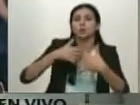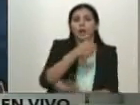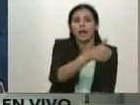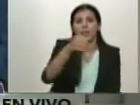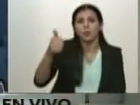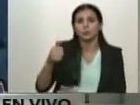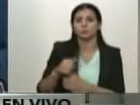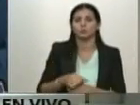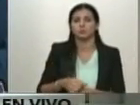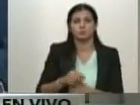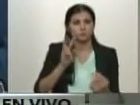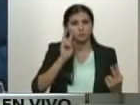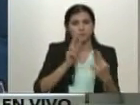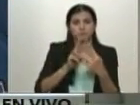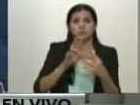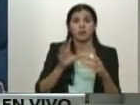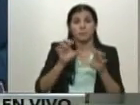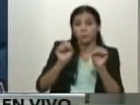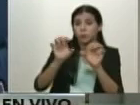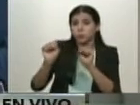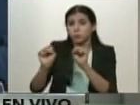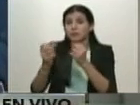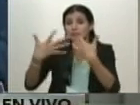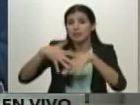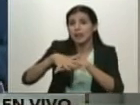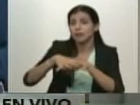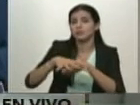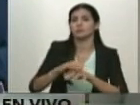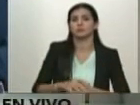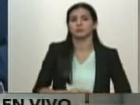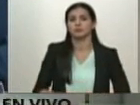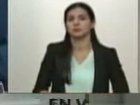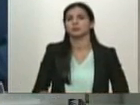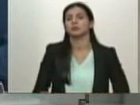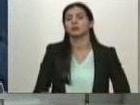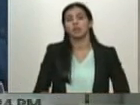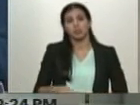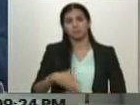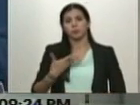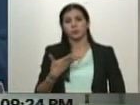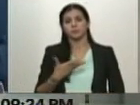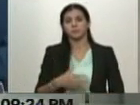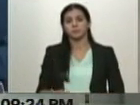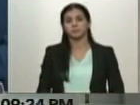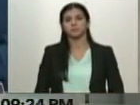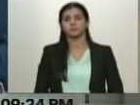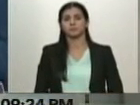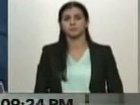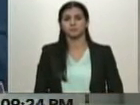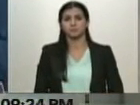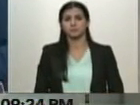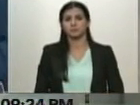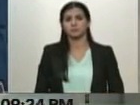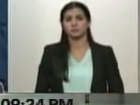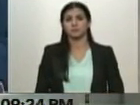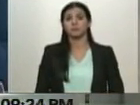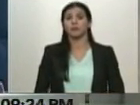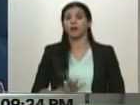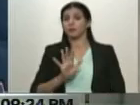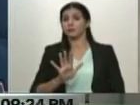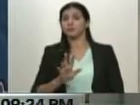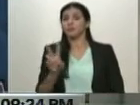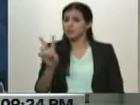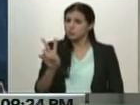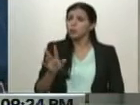identificados, integrados, acelerar las acciones y garantizar más temprano que tarde que Venezuela